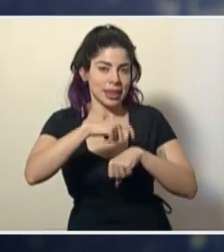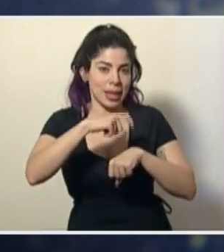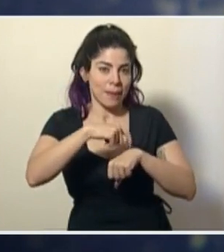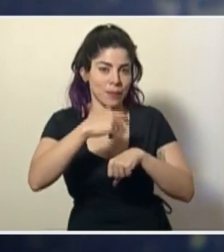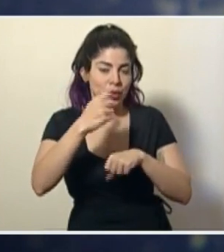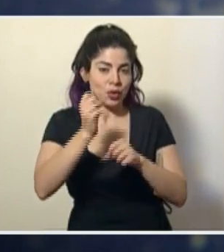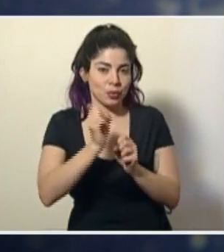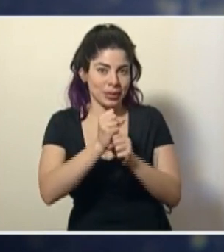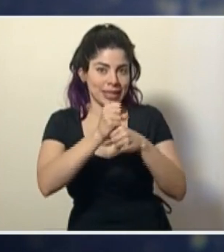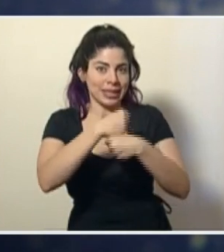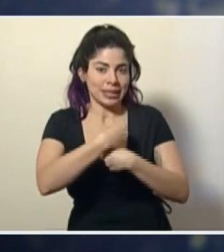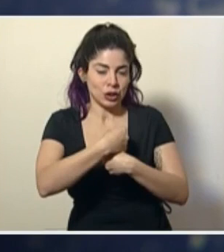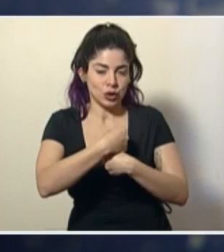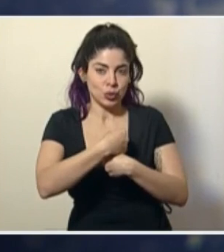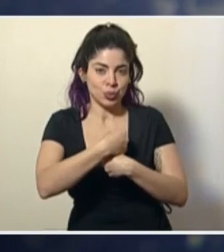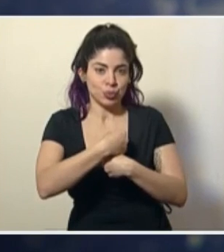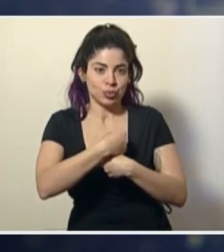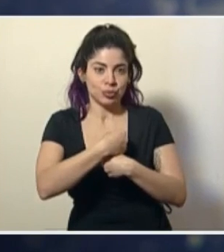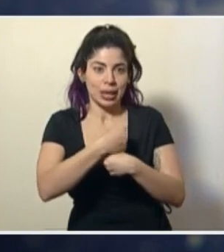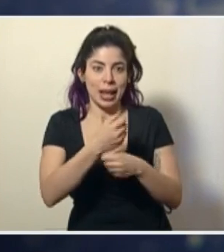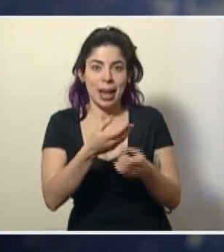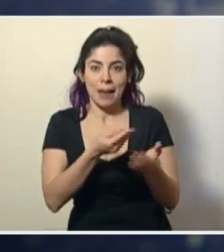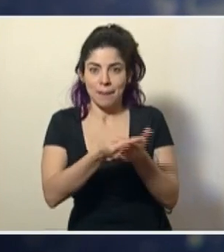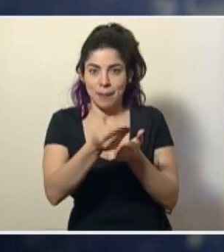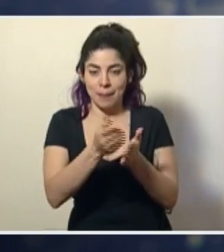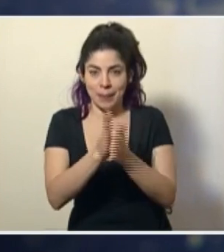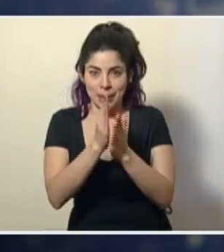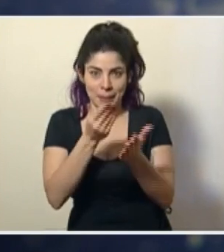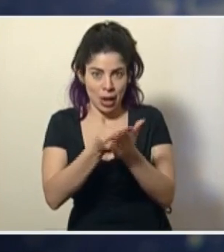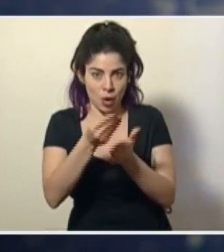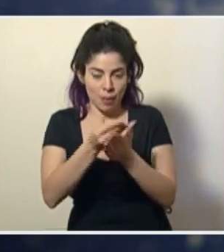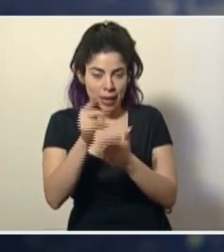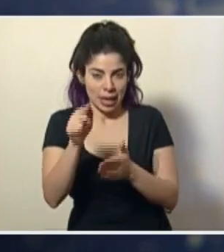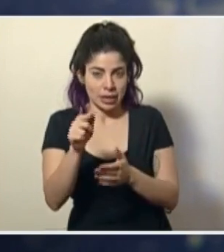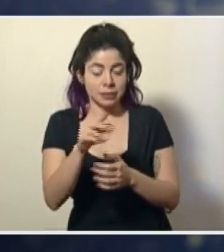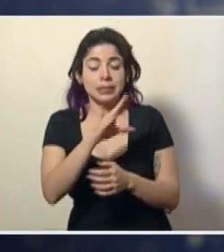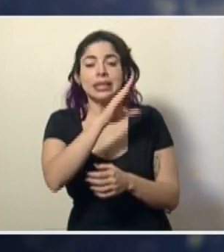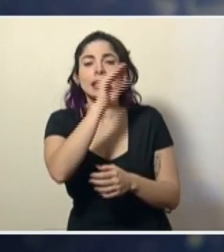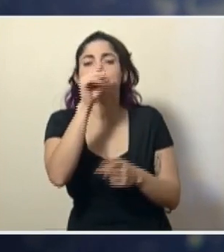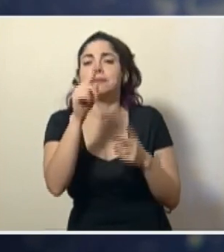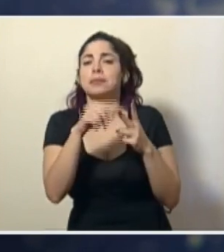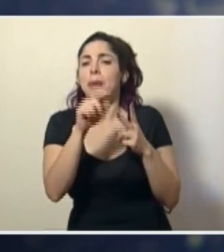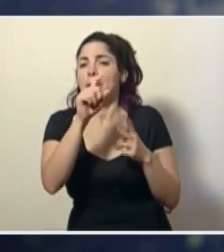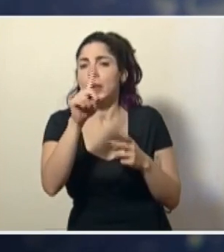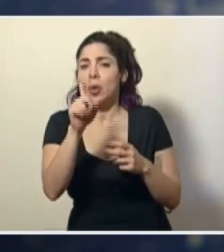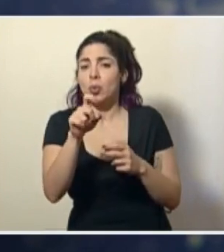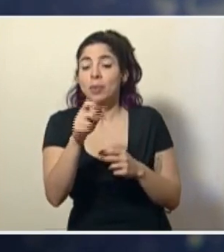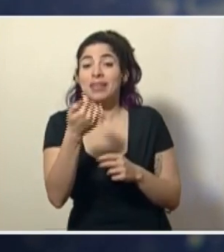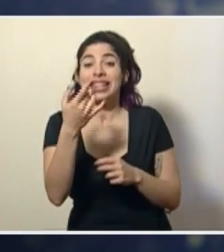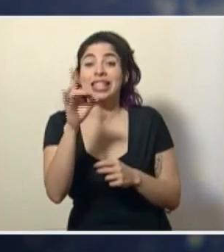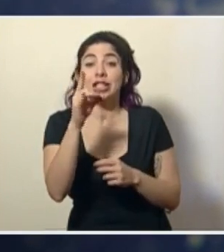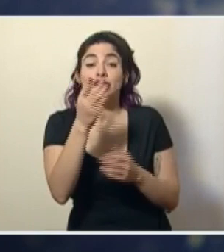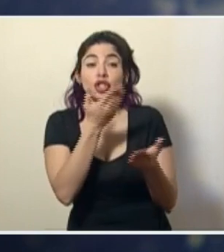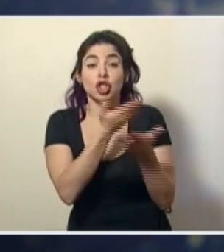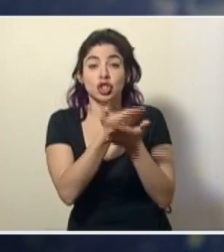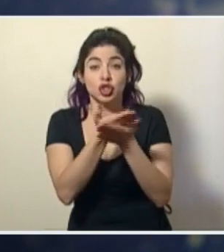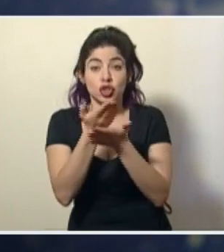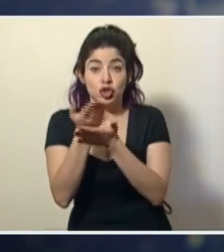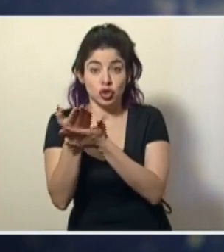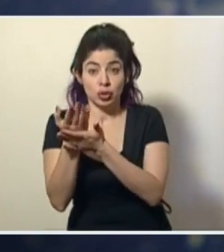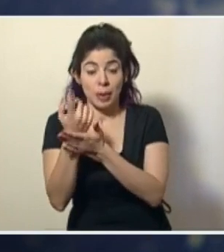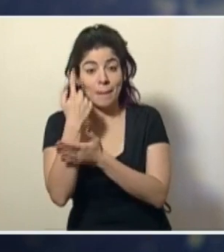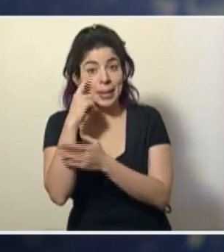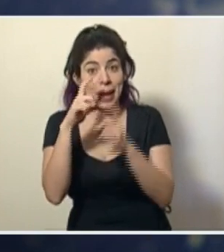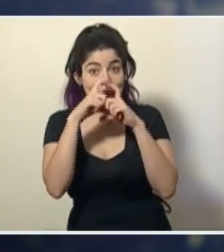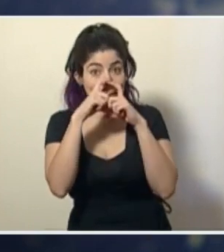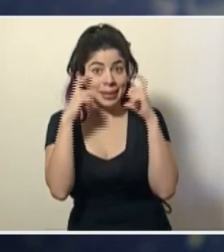estaba realizando la licitación? Y una pregunta más, entre los 18 postulantes que llegaron para el